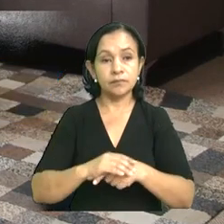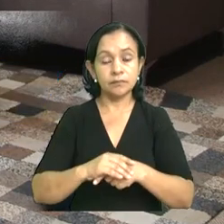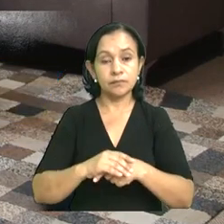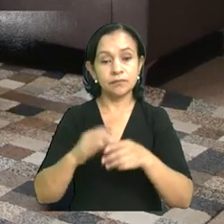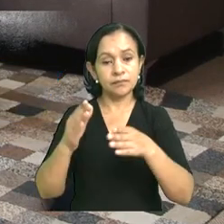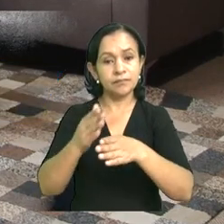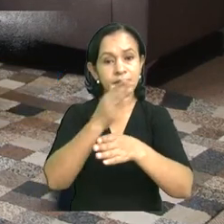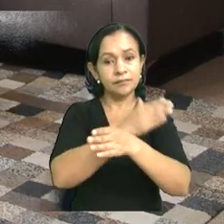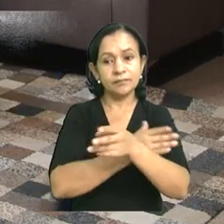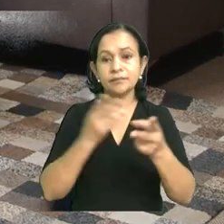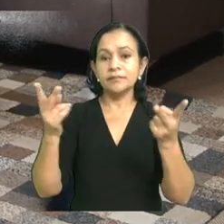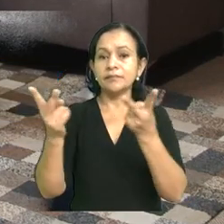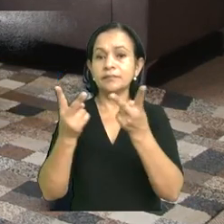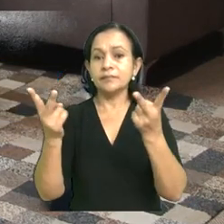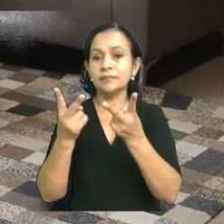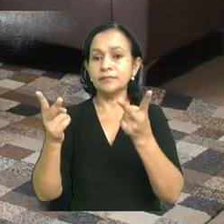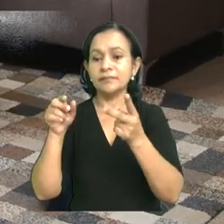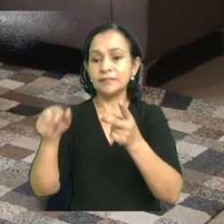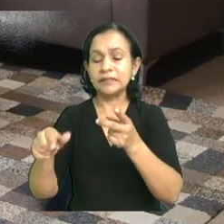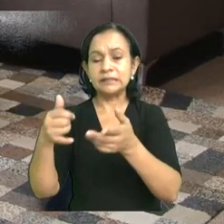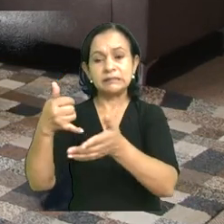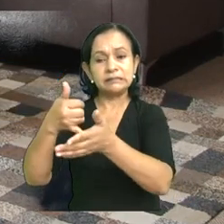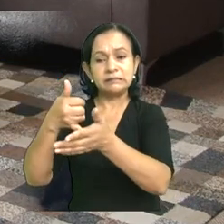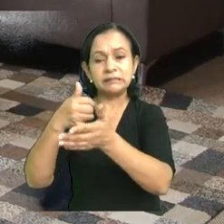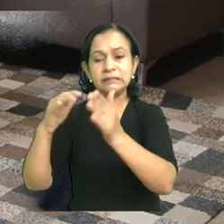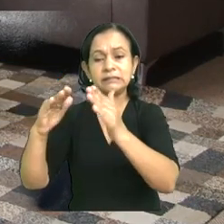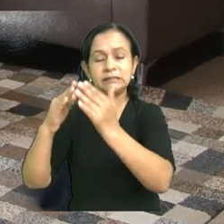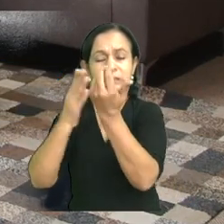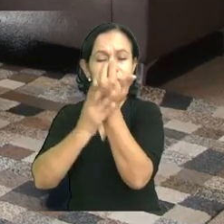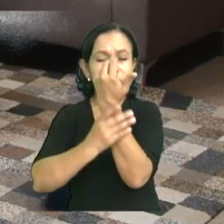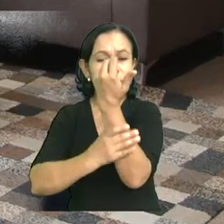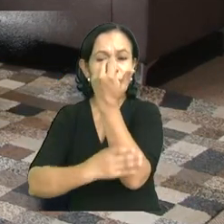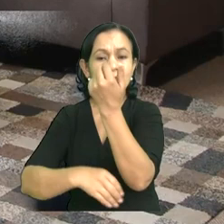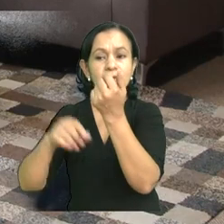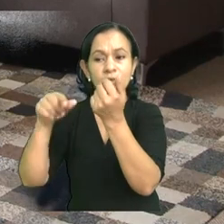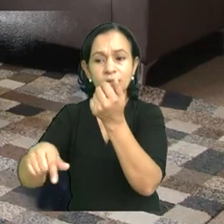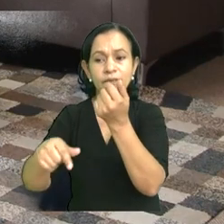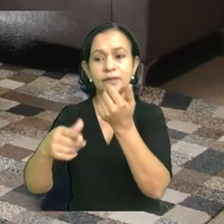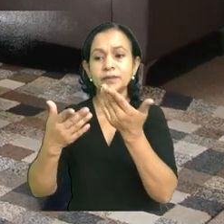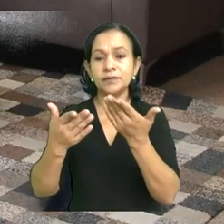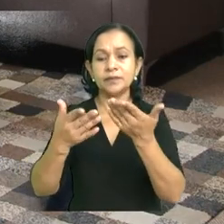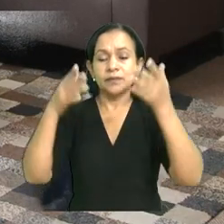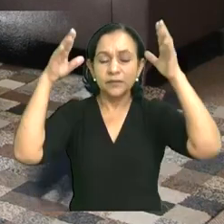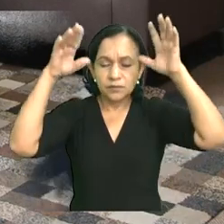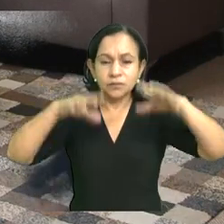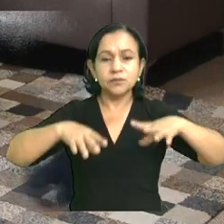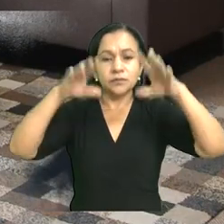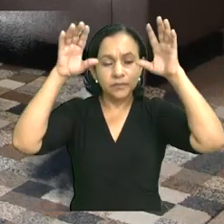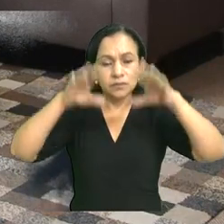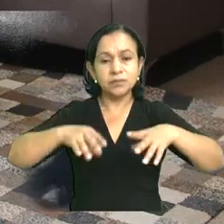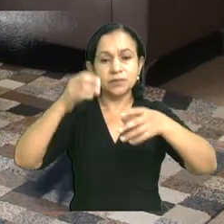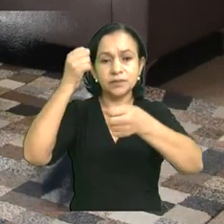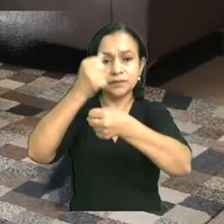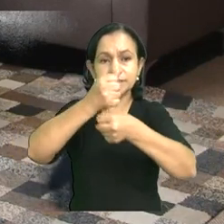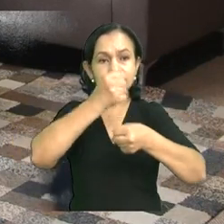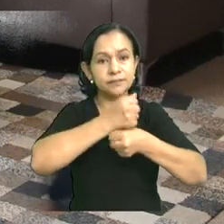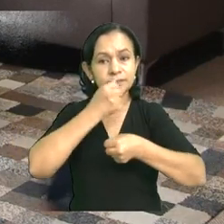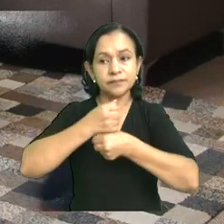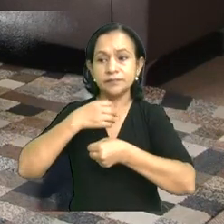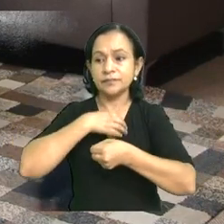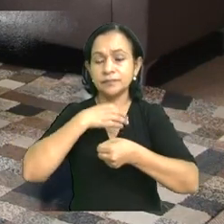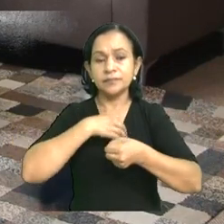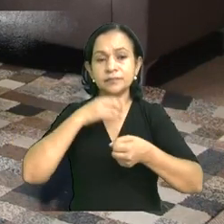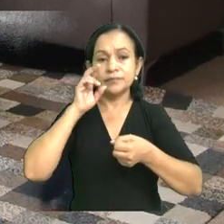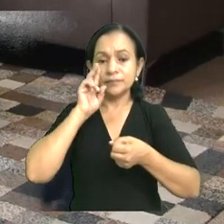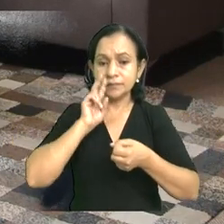antes de en estado de vulnerabilidad ante los riesgos, a propósito de que ya entra el invierno y todos estos trabajos que lo vemos a